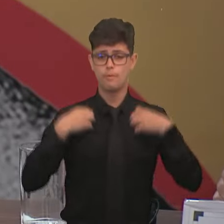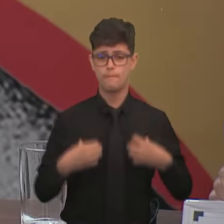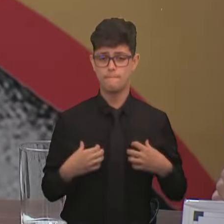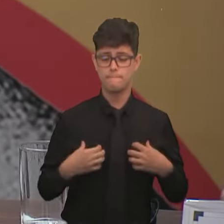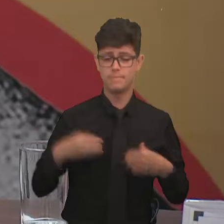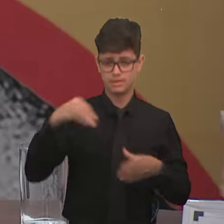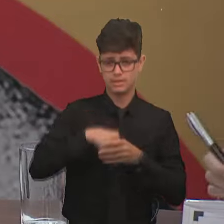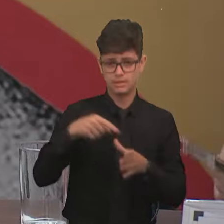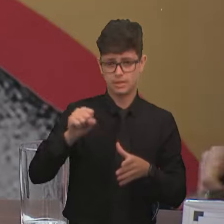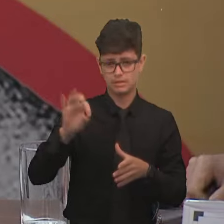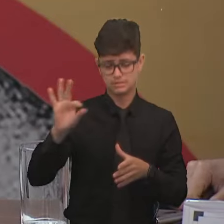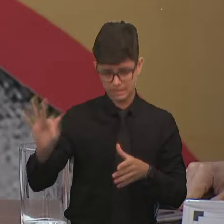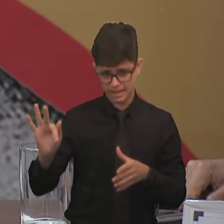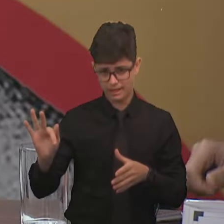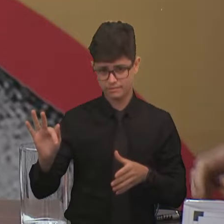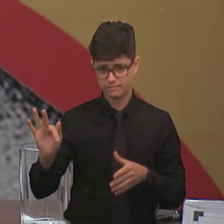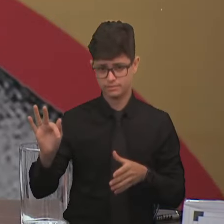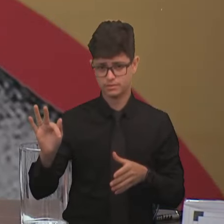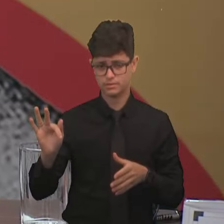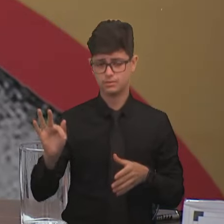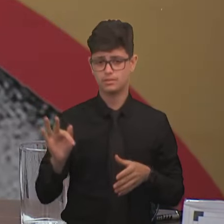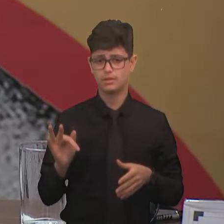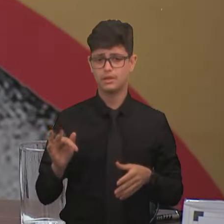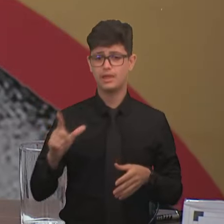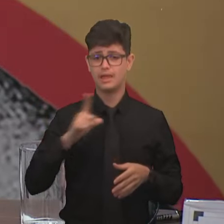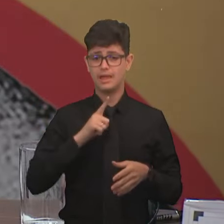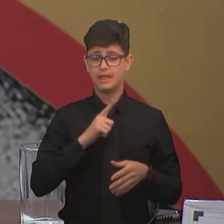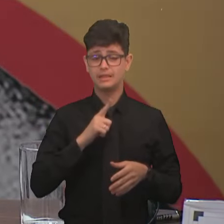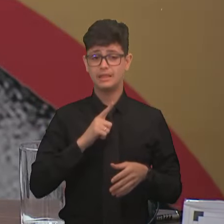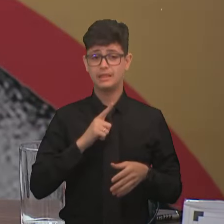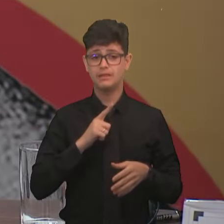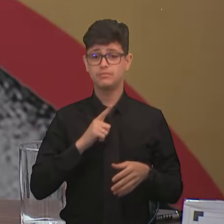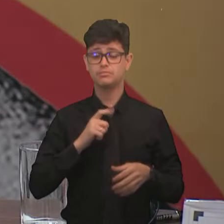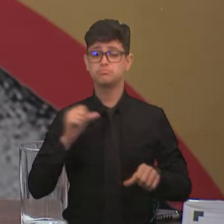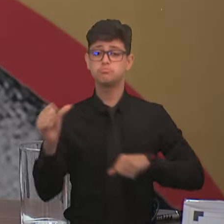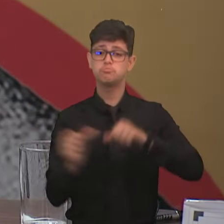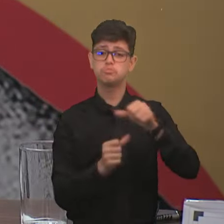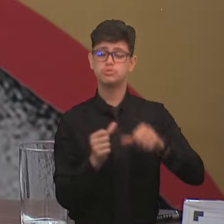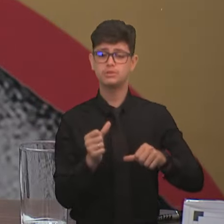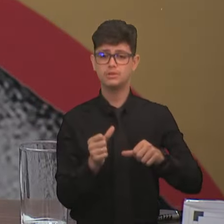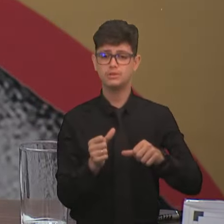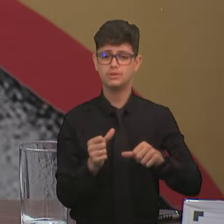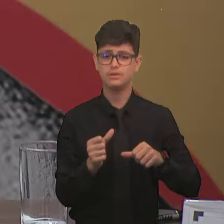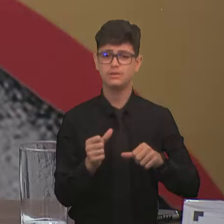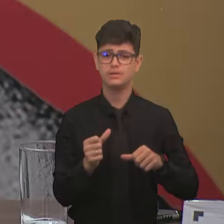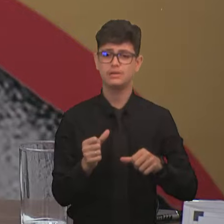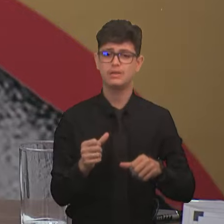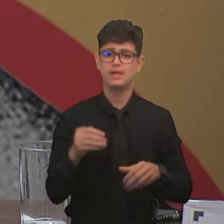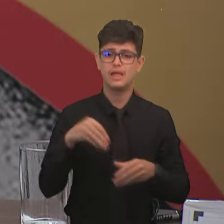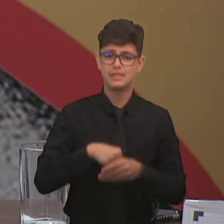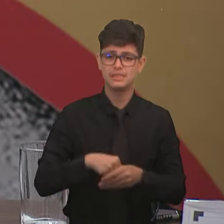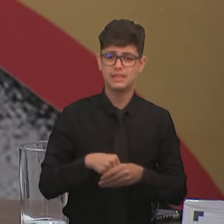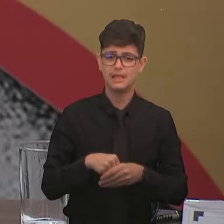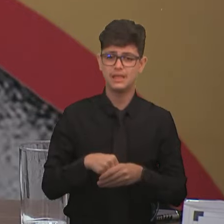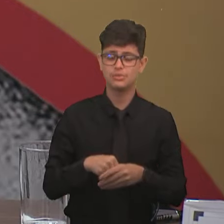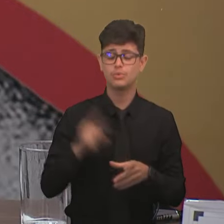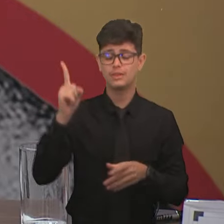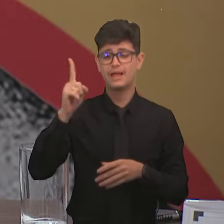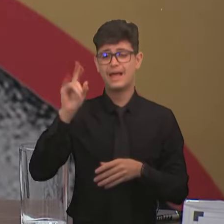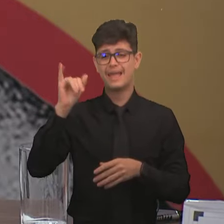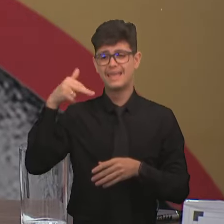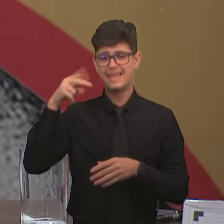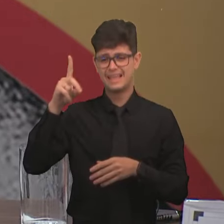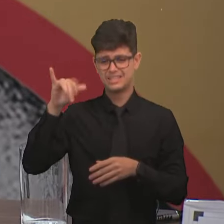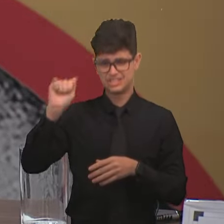ministros del Supremo, y ella habló de la revolución hecha no en atención a la salud en